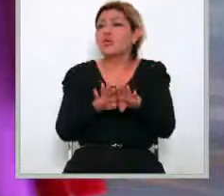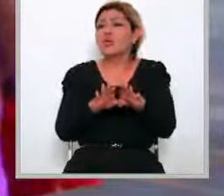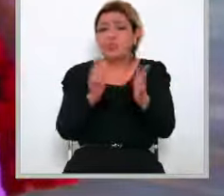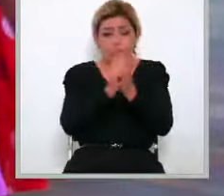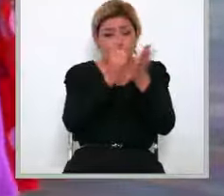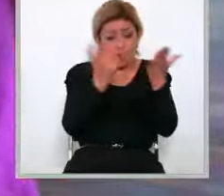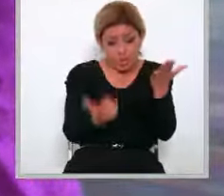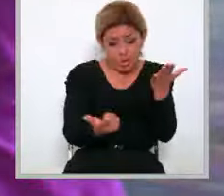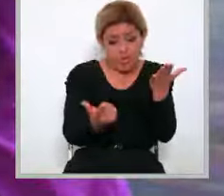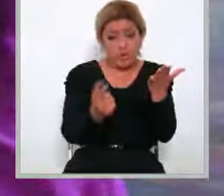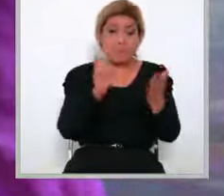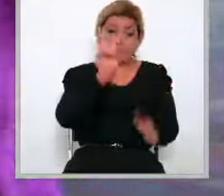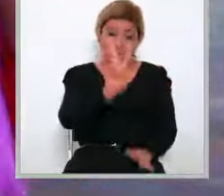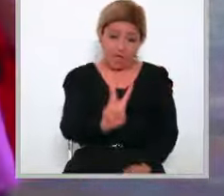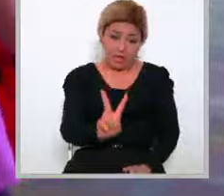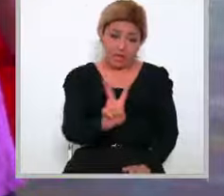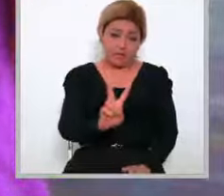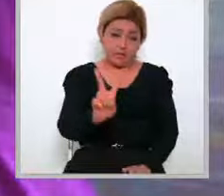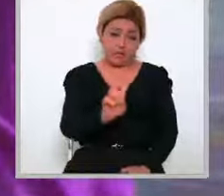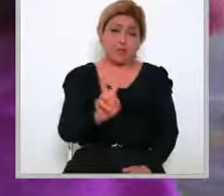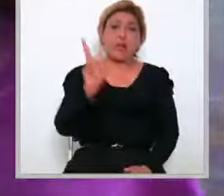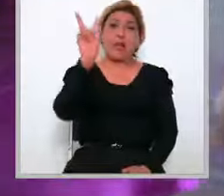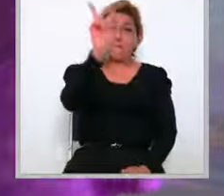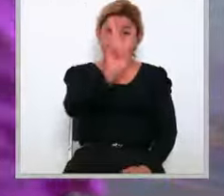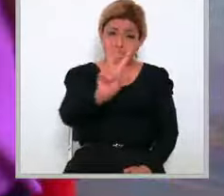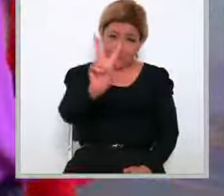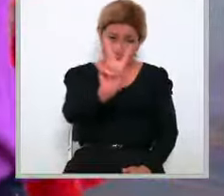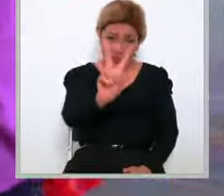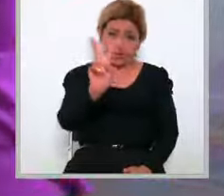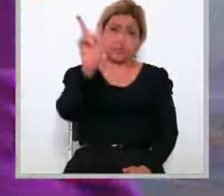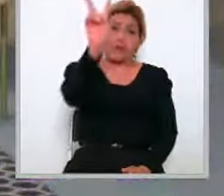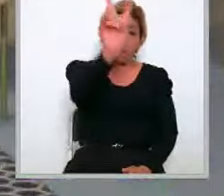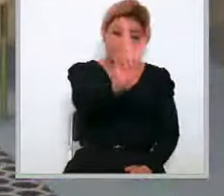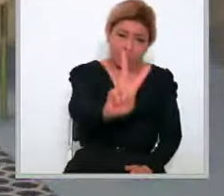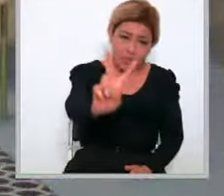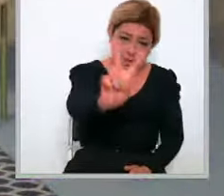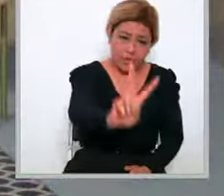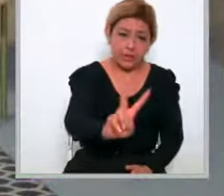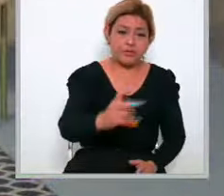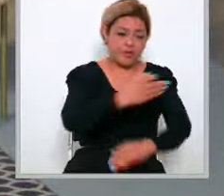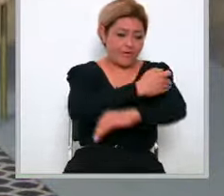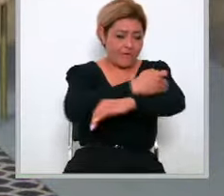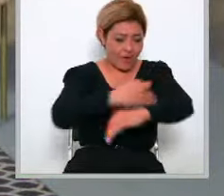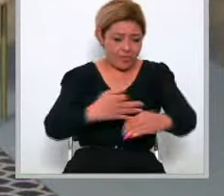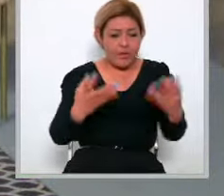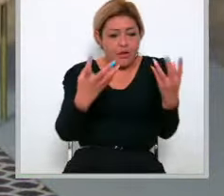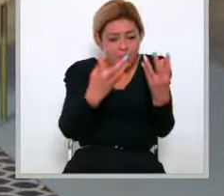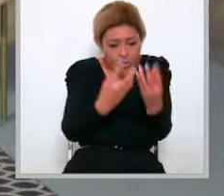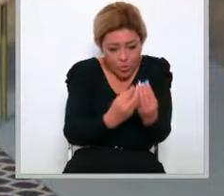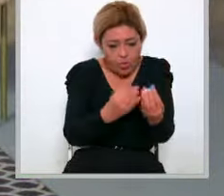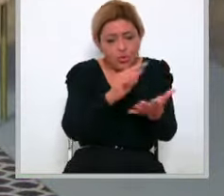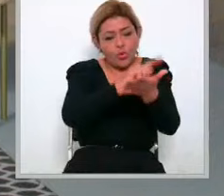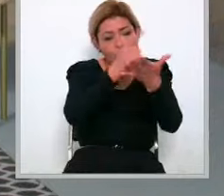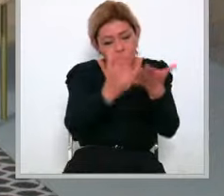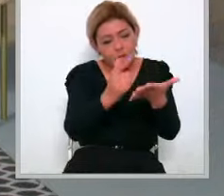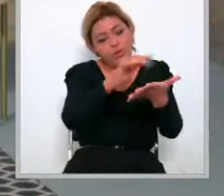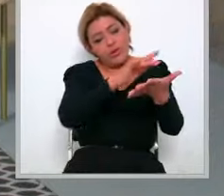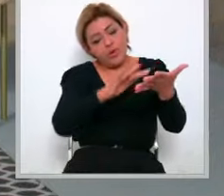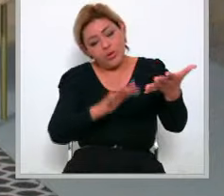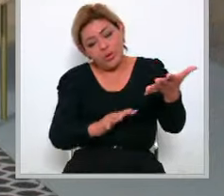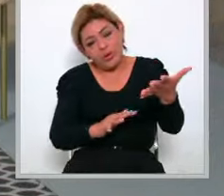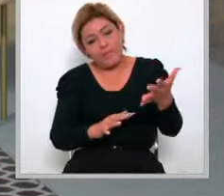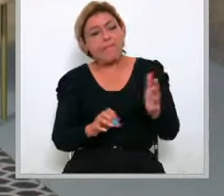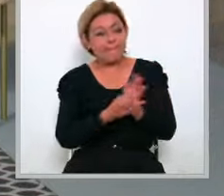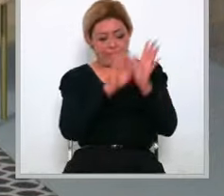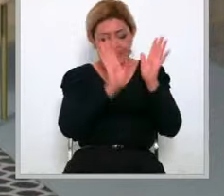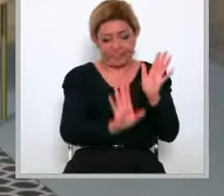todos los días viernes tengamos un ratito de lectura, ¿o no, Sofi? Claro. Sería muy bonito porque los viernes son bastante buenos, ¿verdad? Sí. Por ejemplo, a mí me gustan los